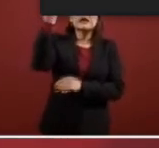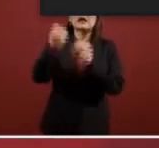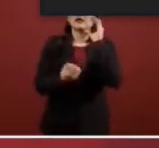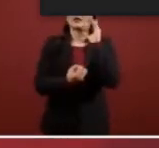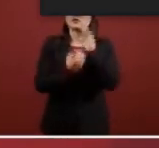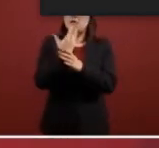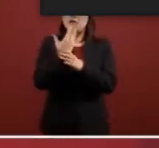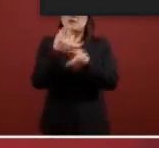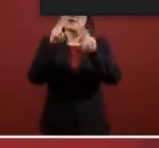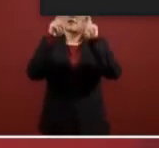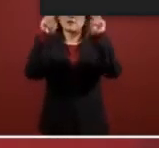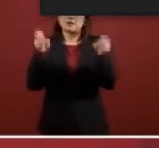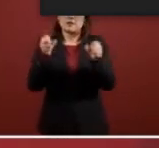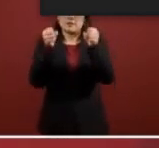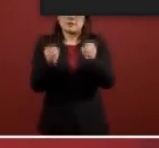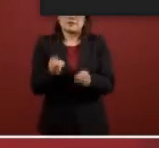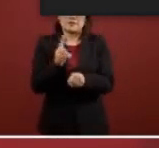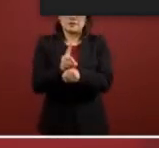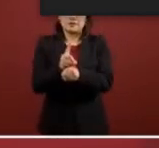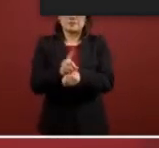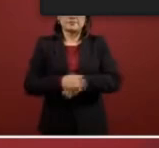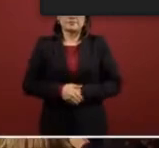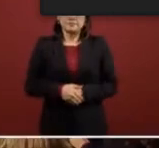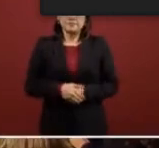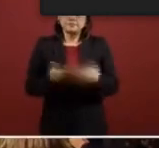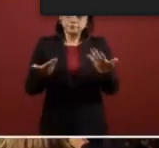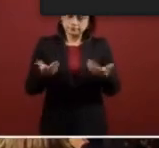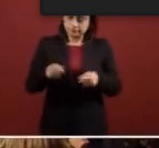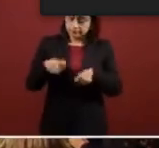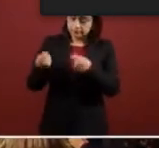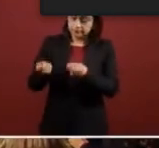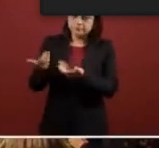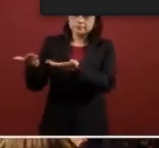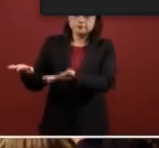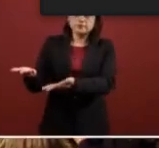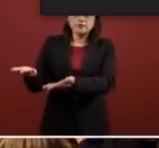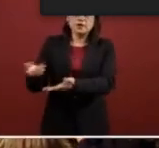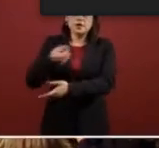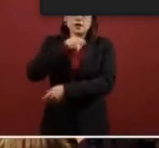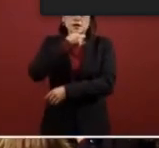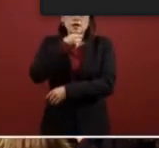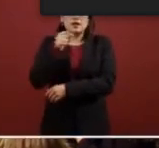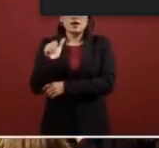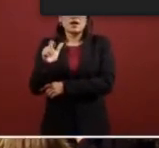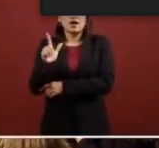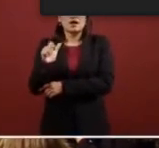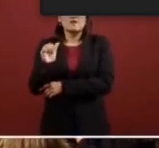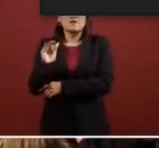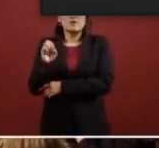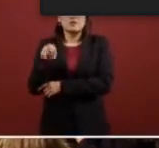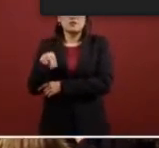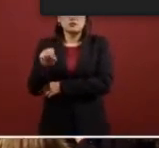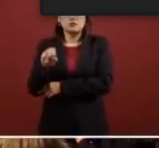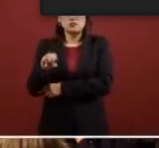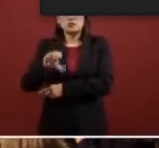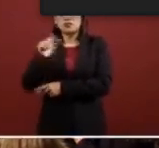seguridad. Entonces vamos a darle la palabra a Alfonso y luego al general